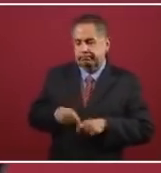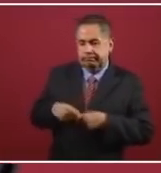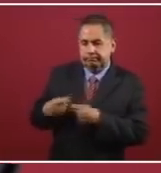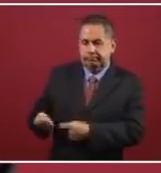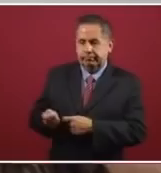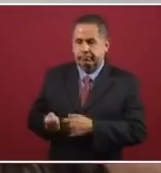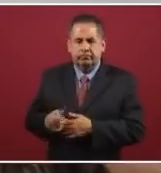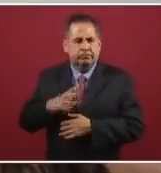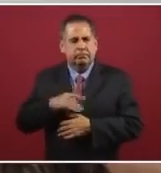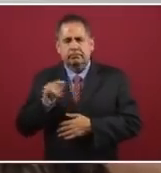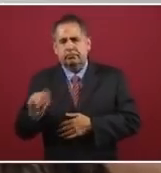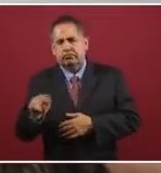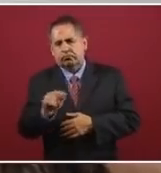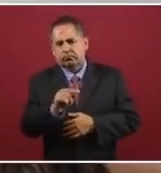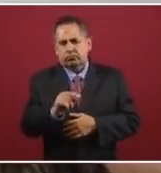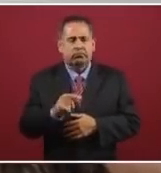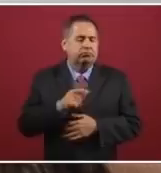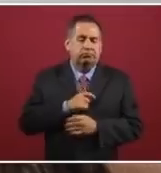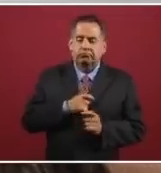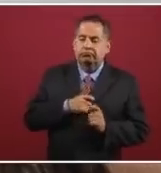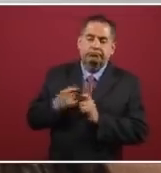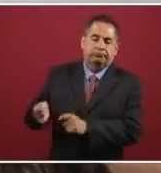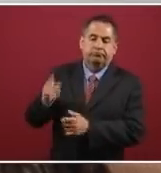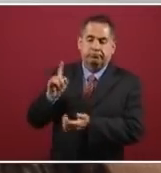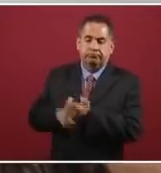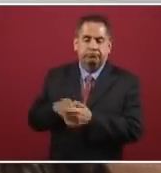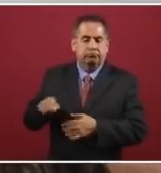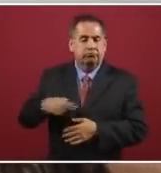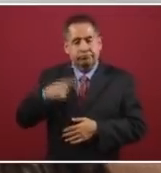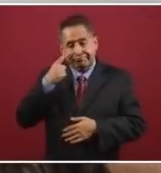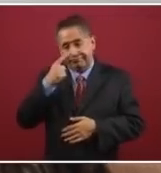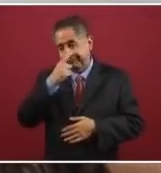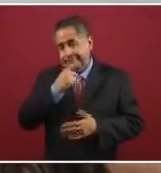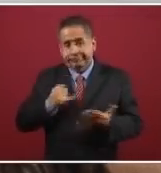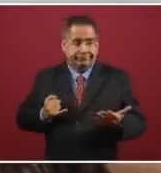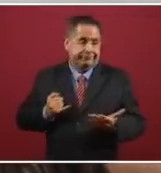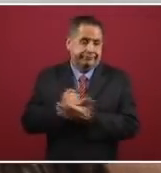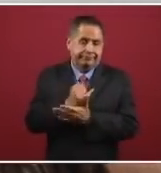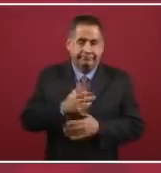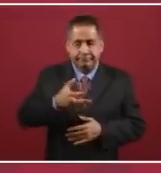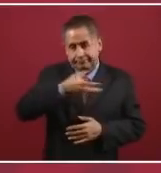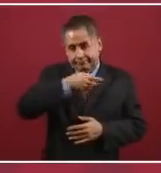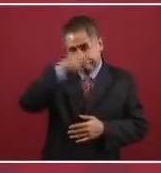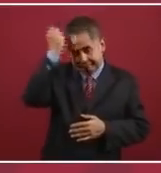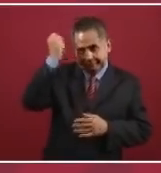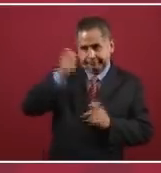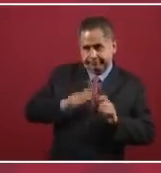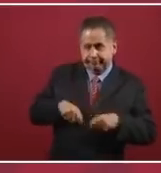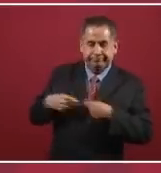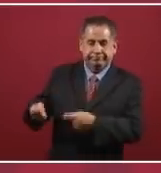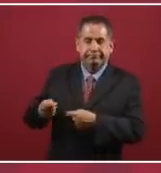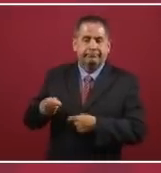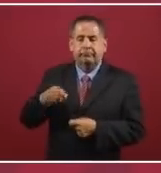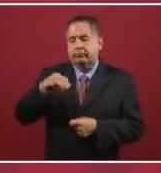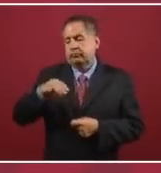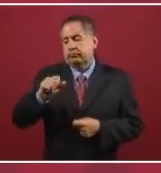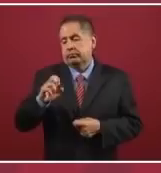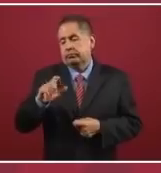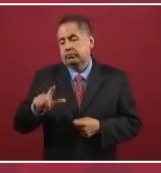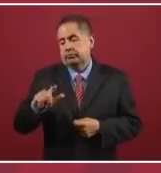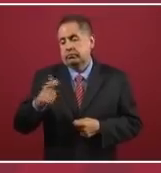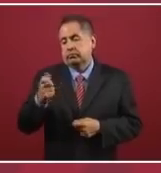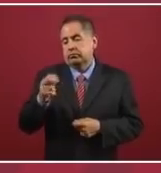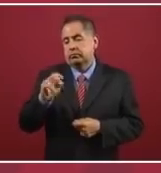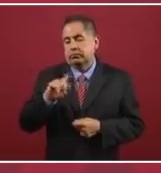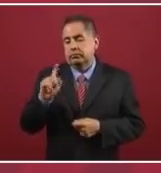porque habían otros y al final él decide y destapa a Manuel González, su